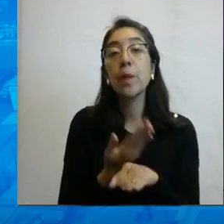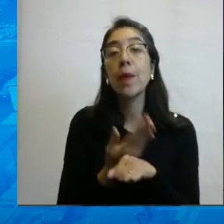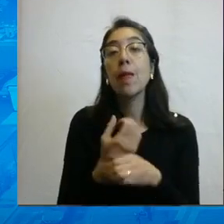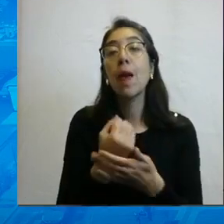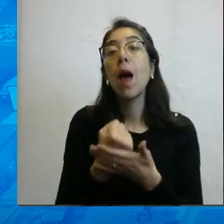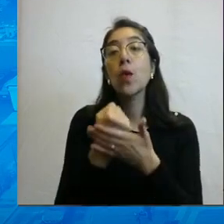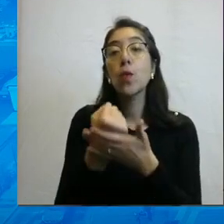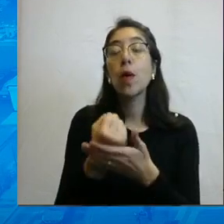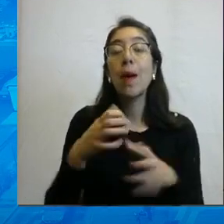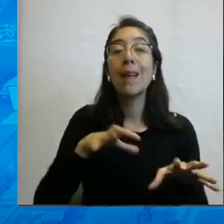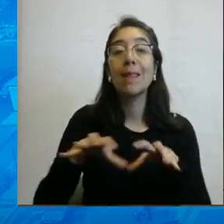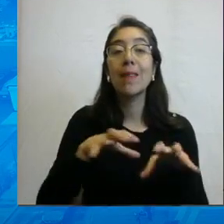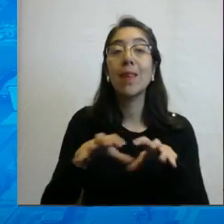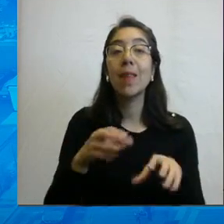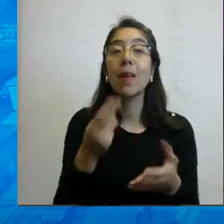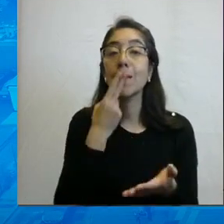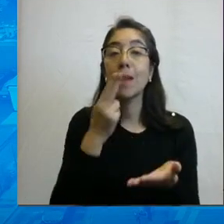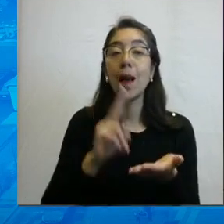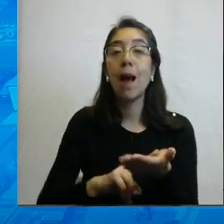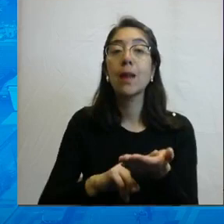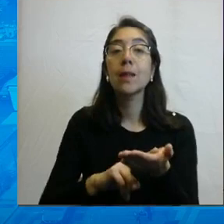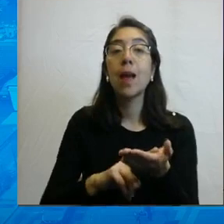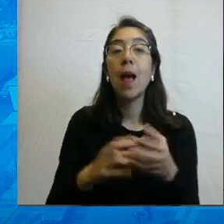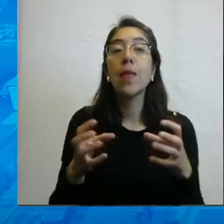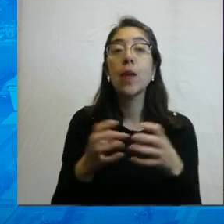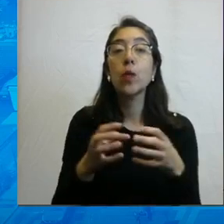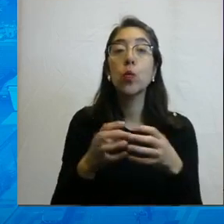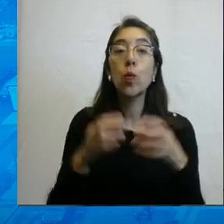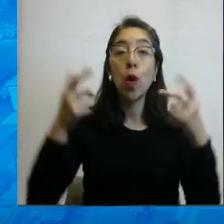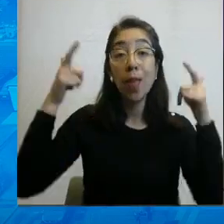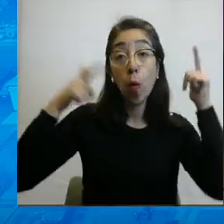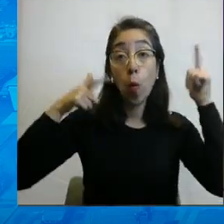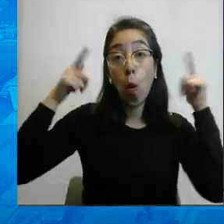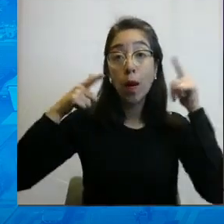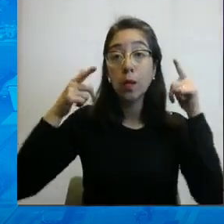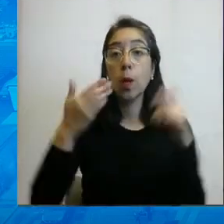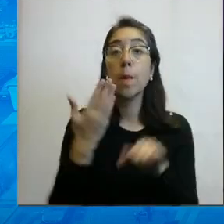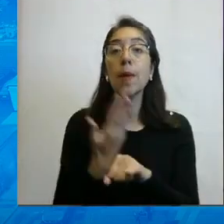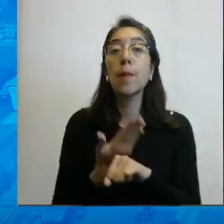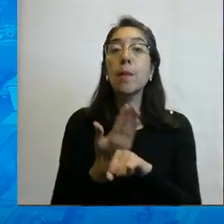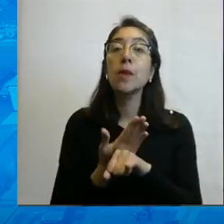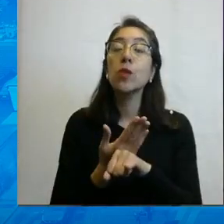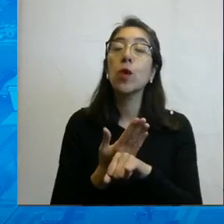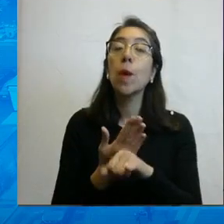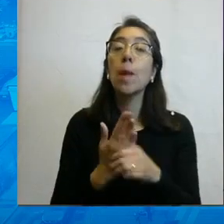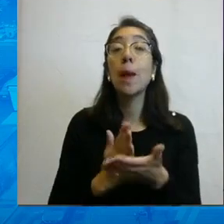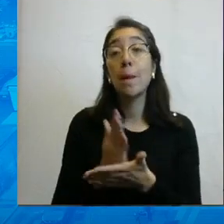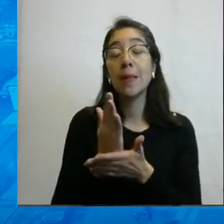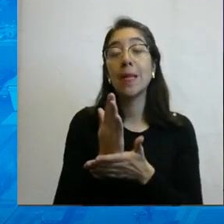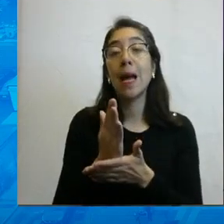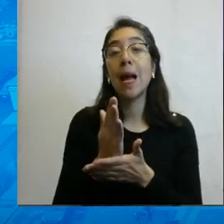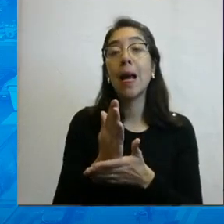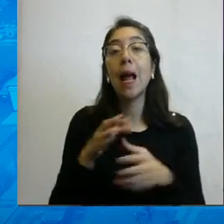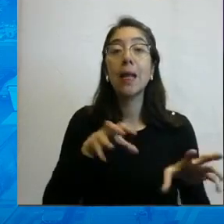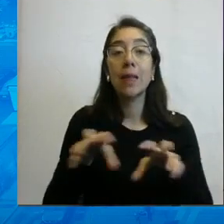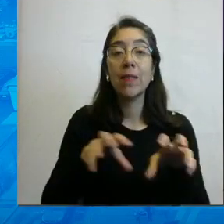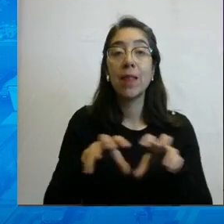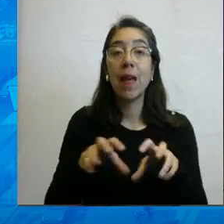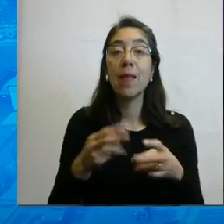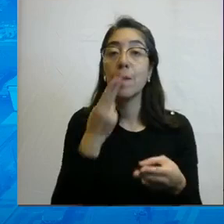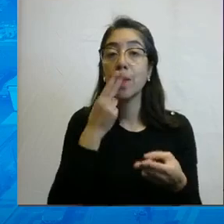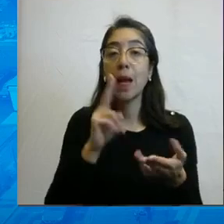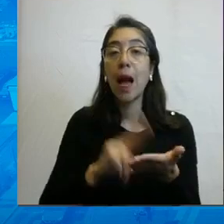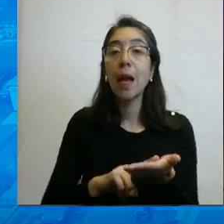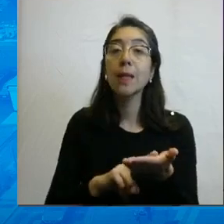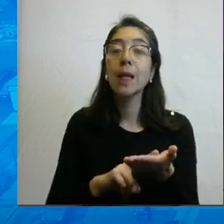solicita permiso para actividad, administrador. 3.6, carta de la Unión Comunal del Adulto Mayor, solicita subvención, derivado a CERPLAC. 3.7, carta de